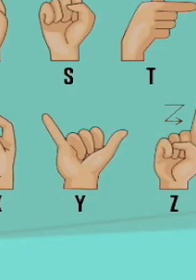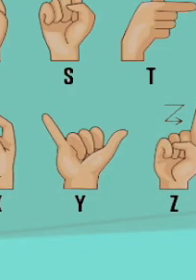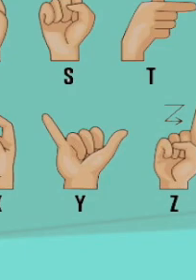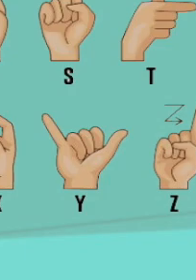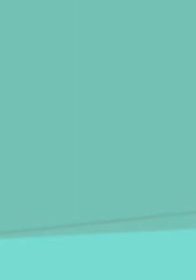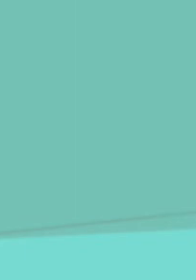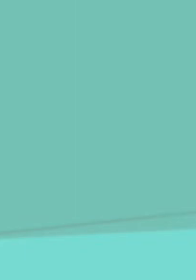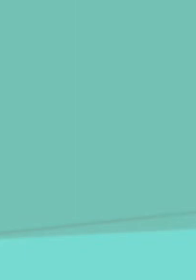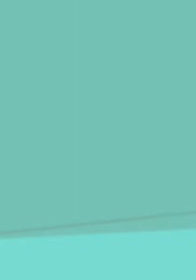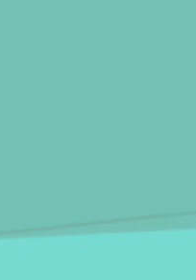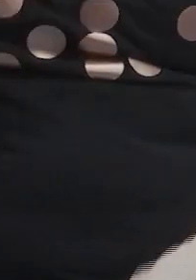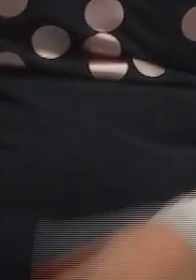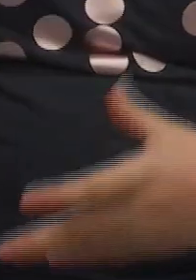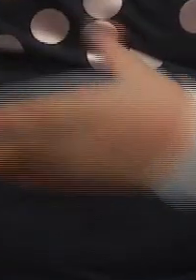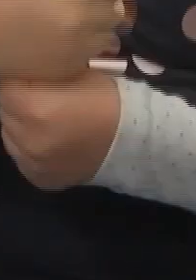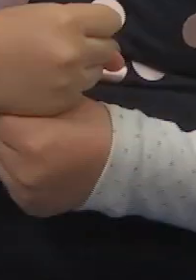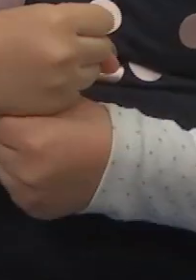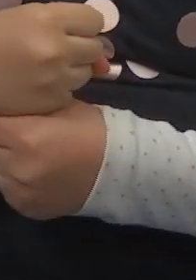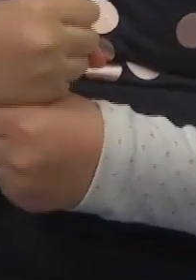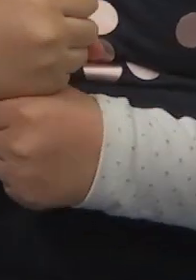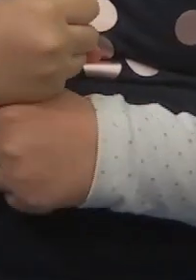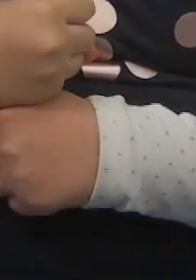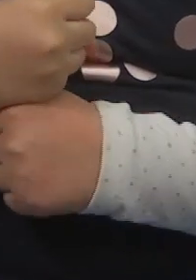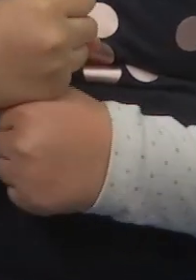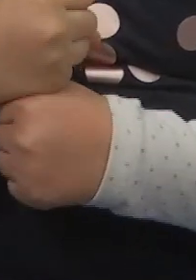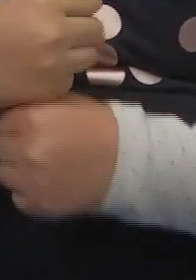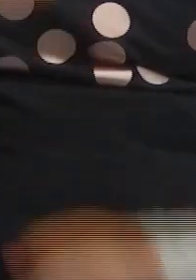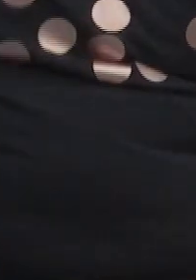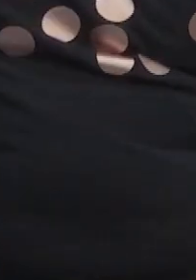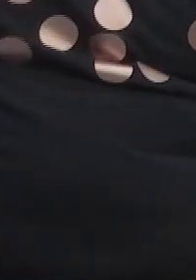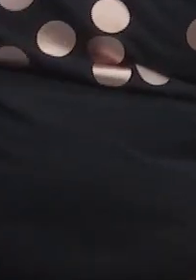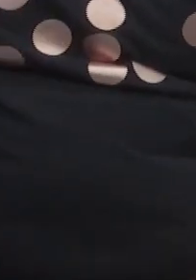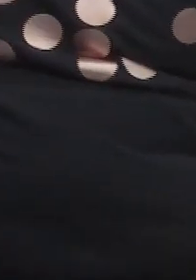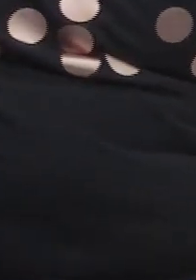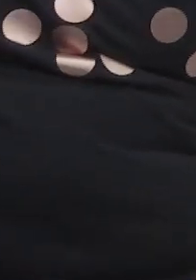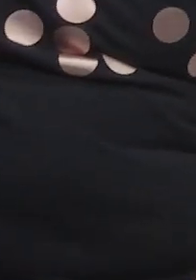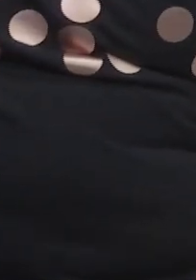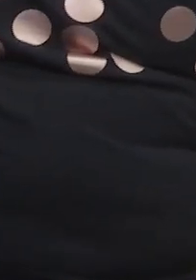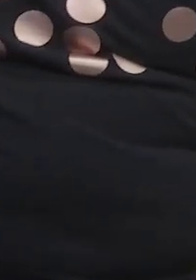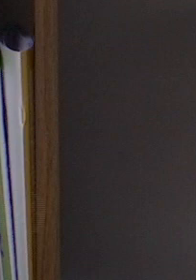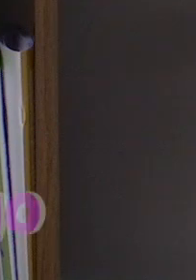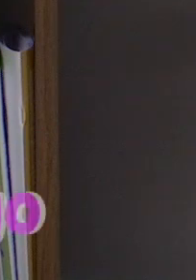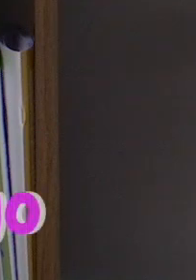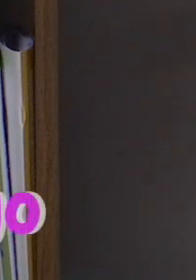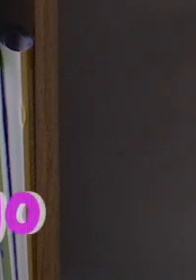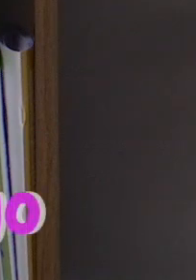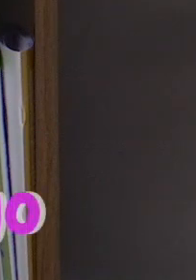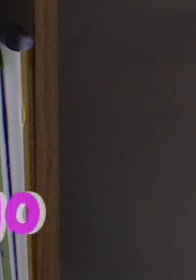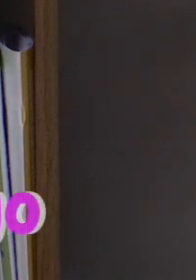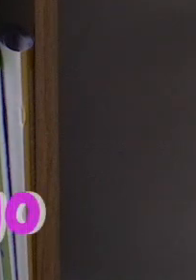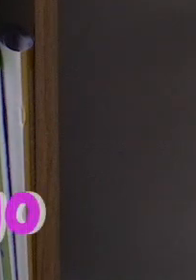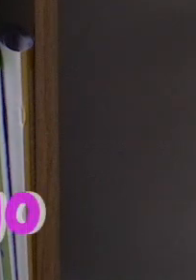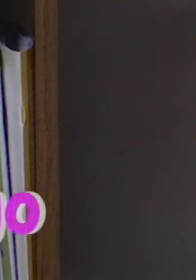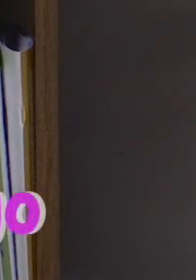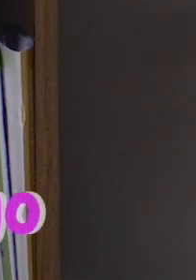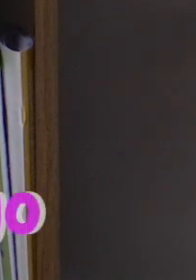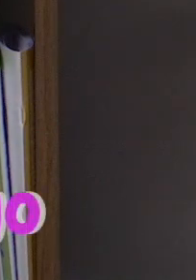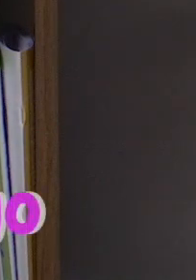María Fernanda mi seña personal es m Hoy